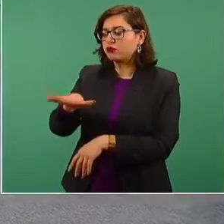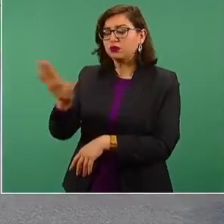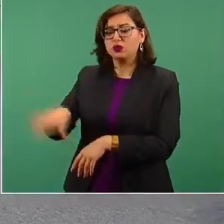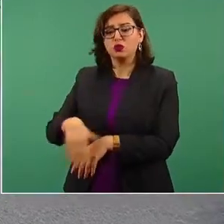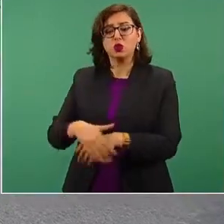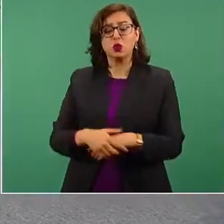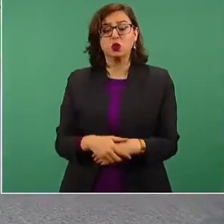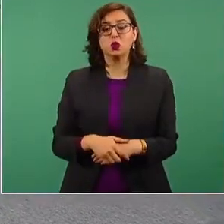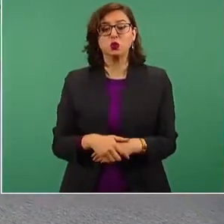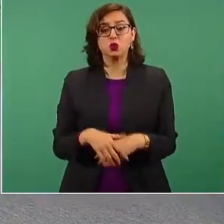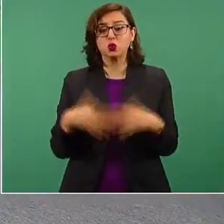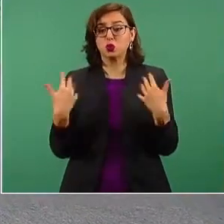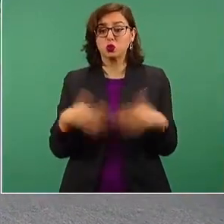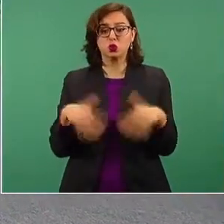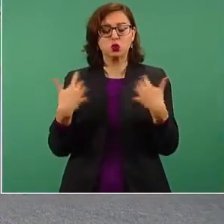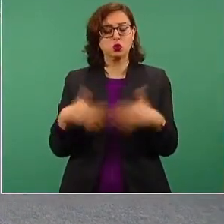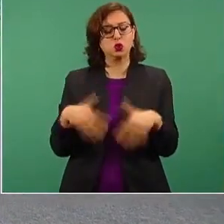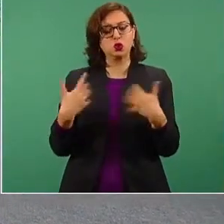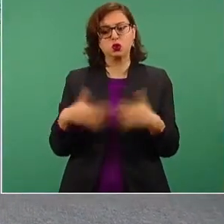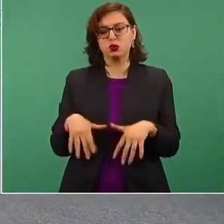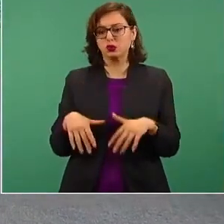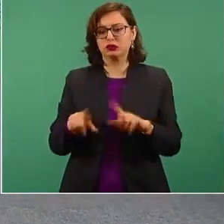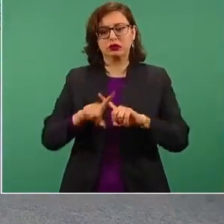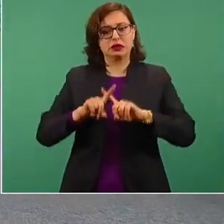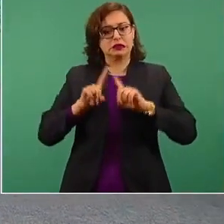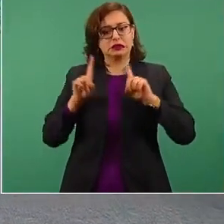Eso es otra cosa.